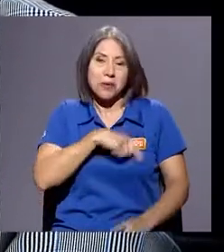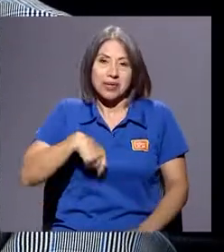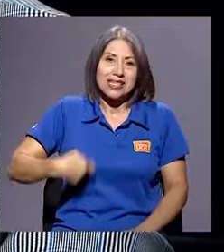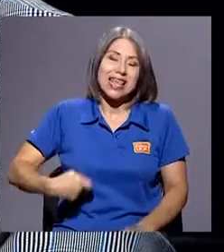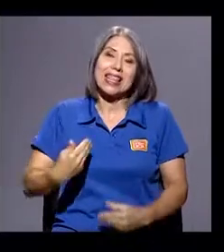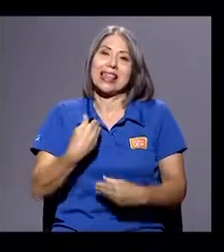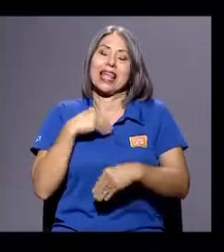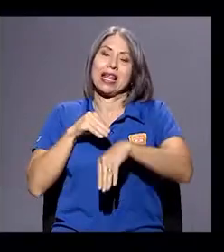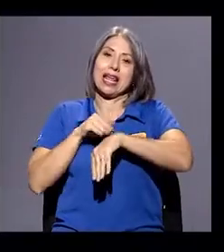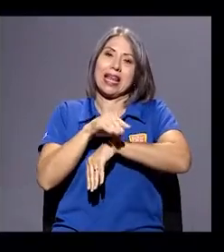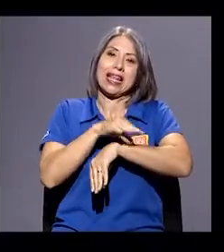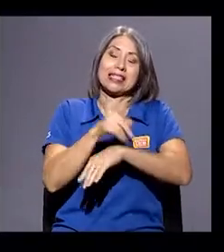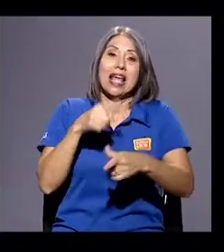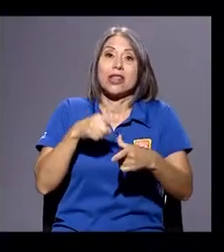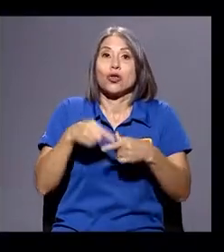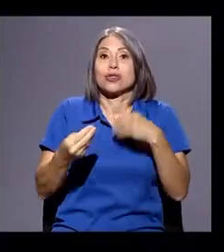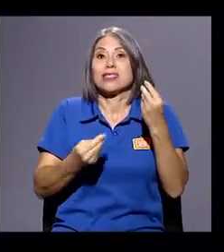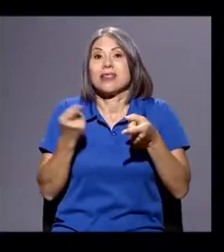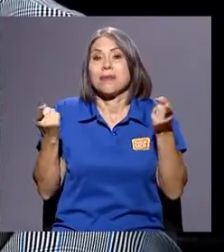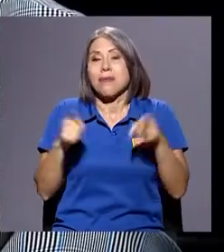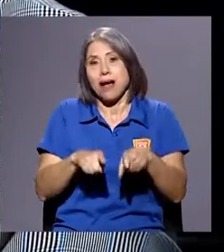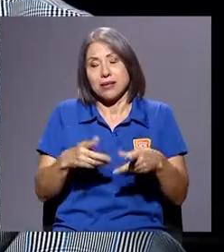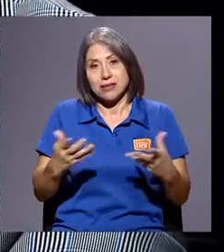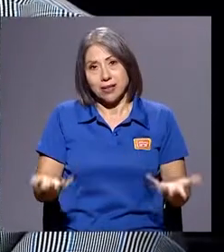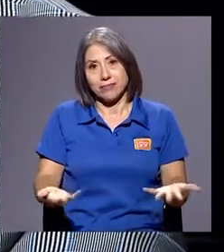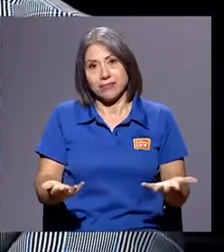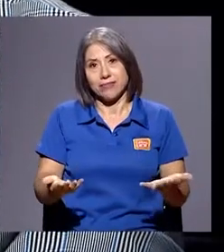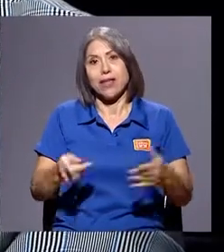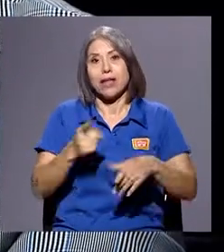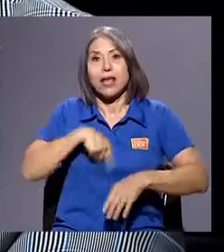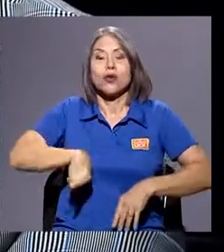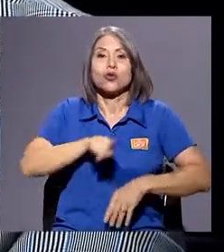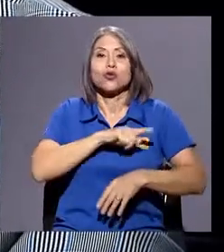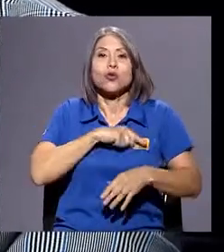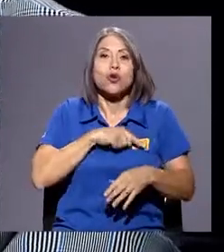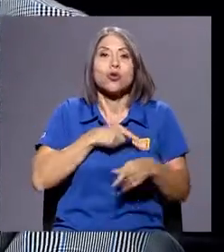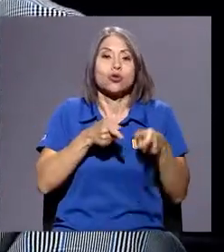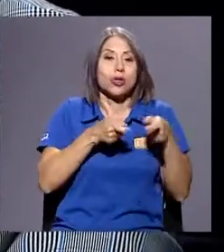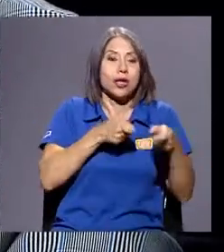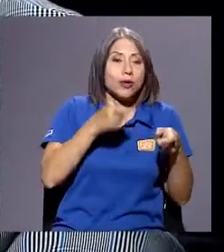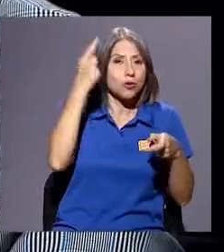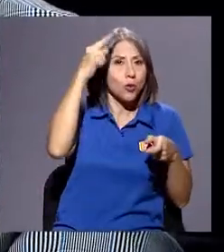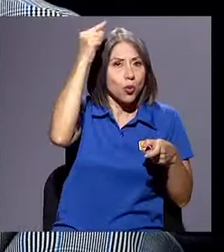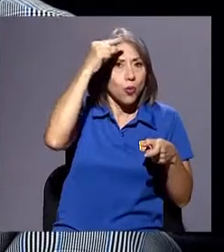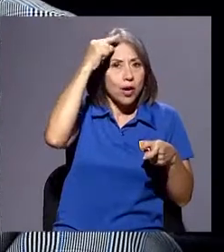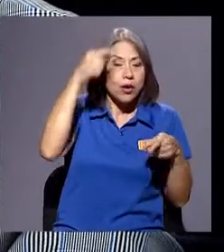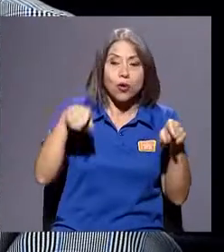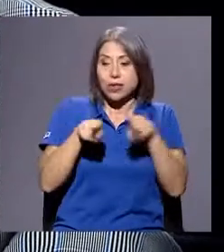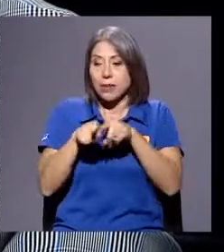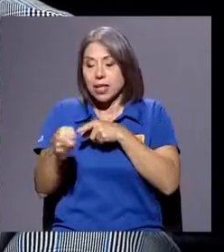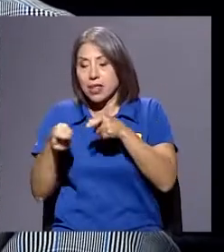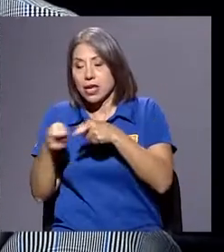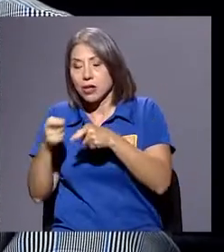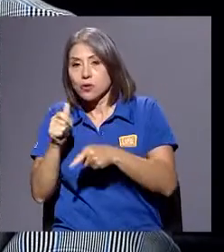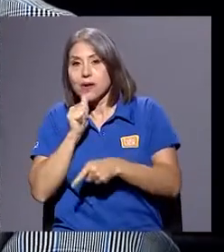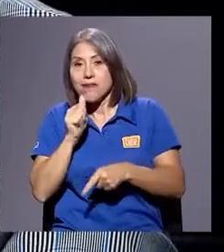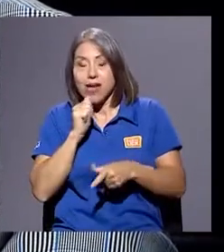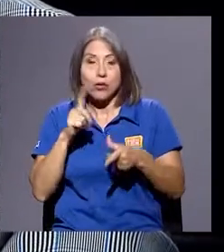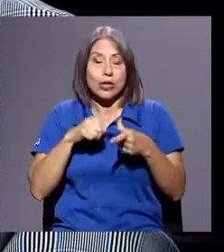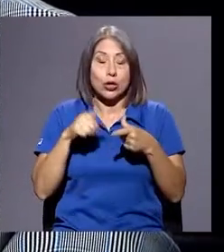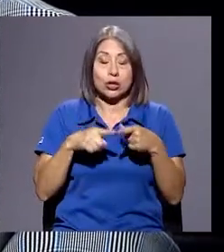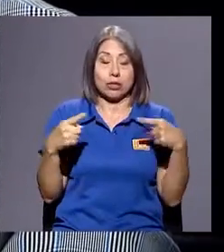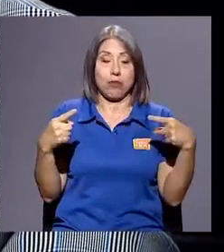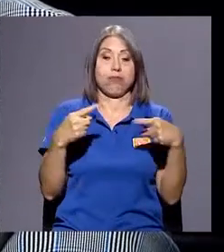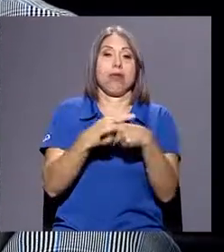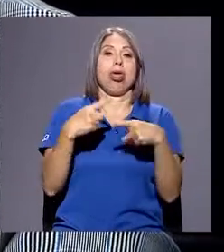por ahí. Entonces imagínense, nos diluimos por el sector gobierno, pero también nos diluimos por el sector privado, se nos vuelve muy